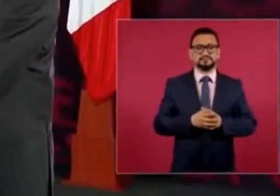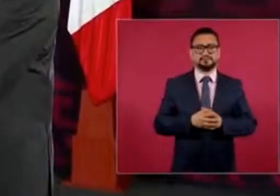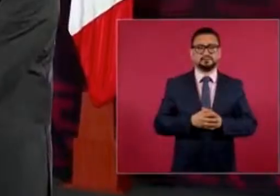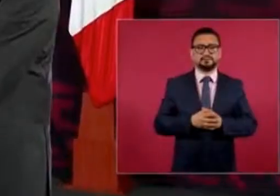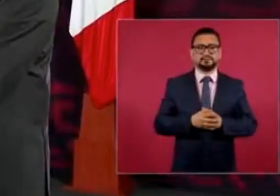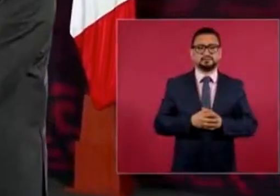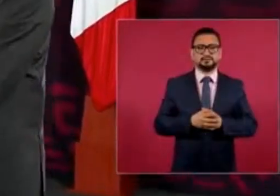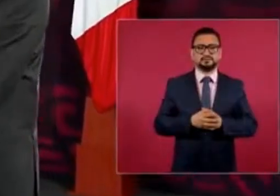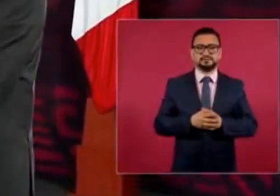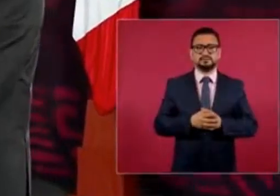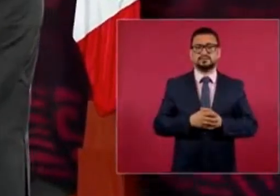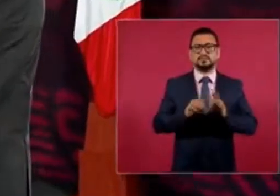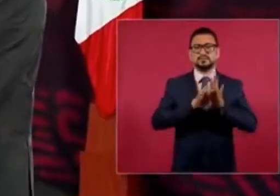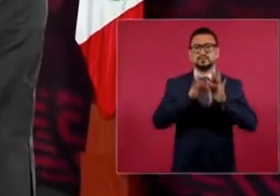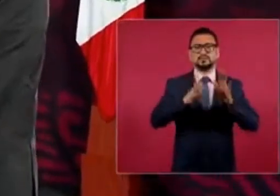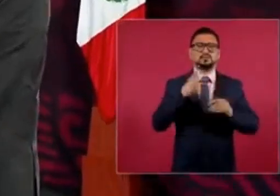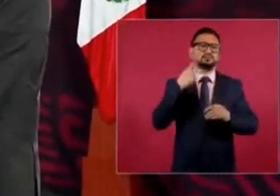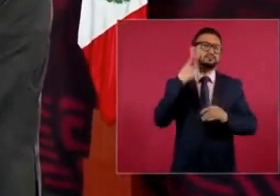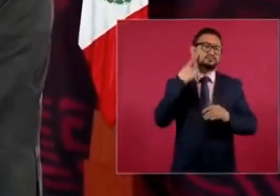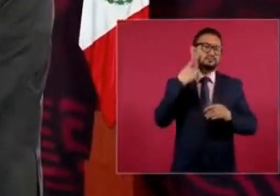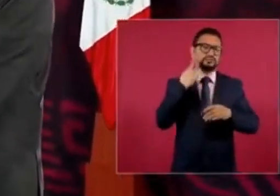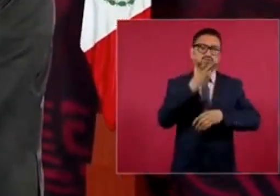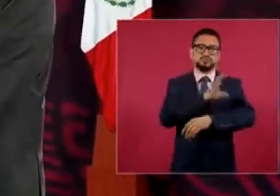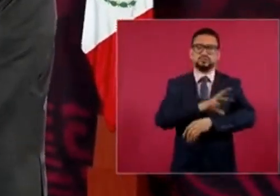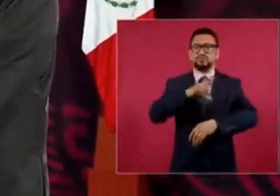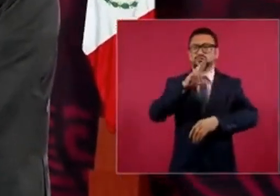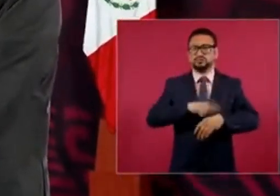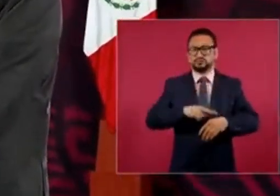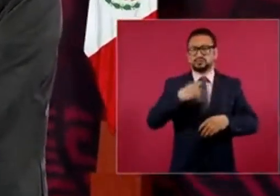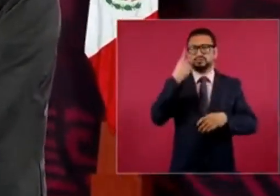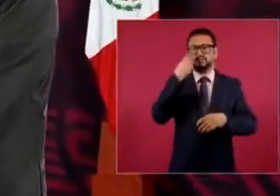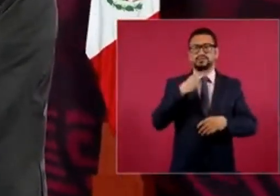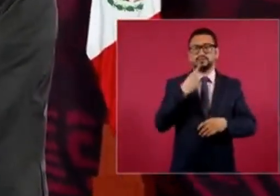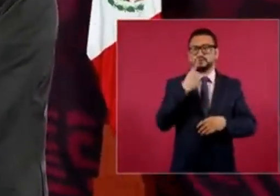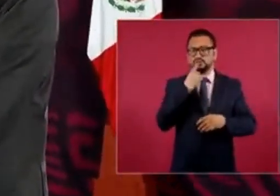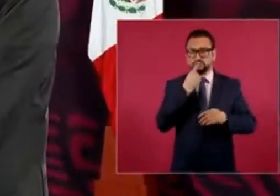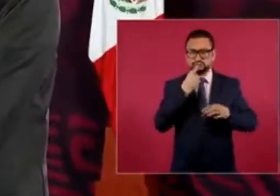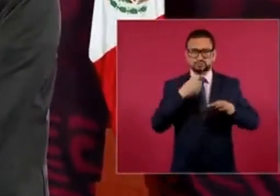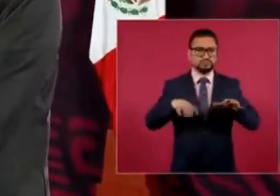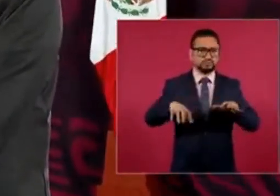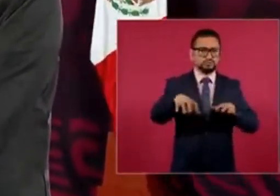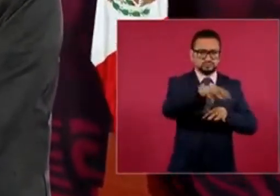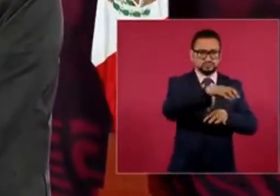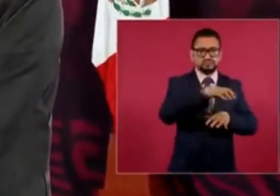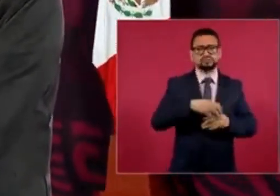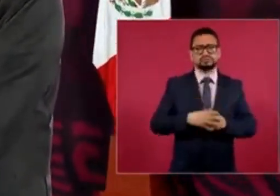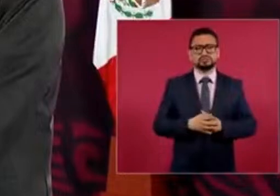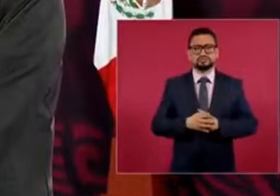política de coordinación de las policías